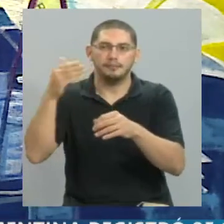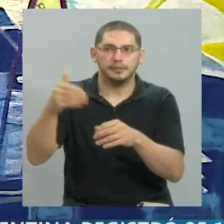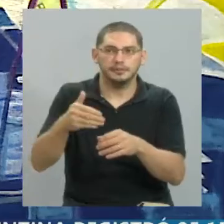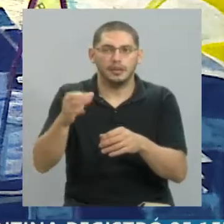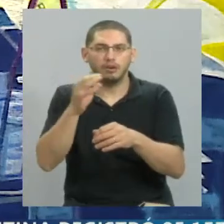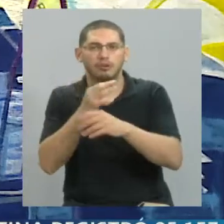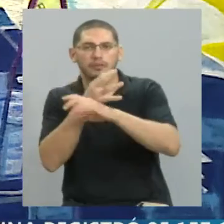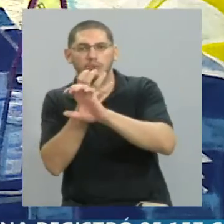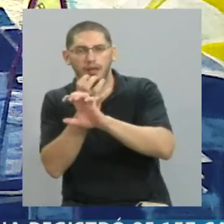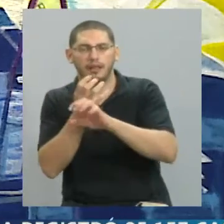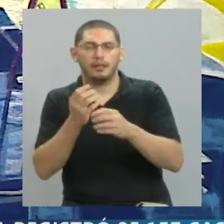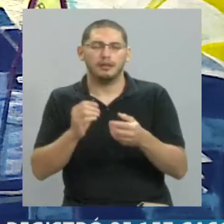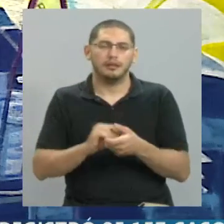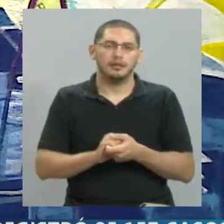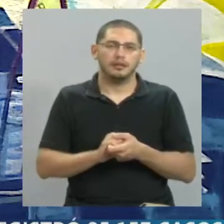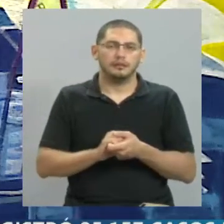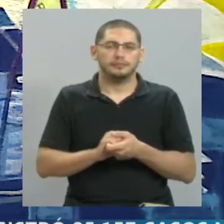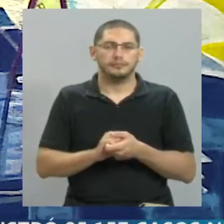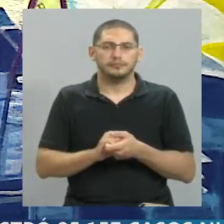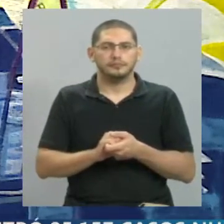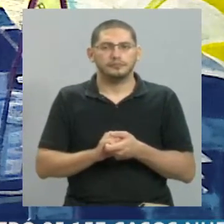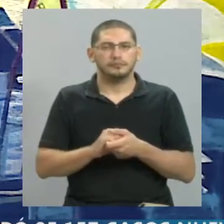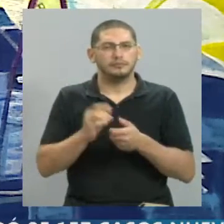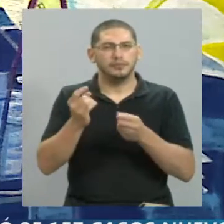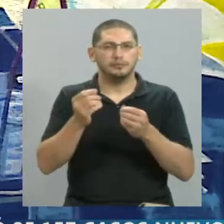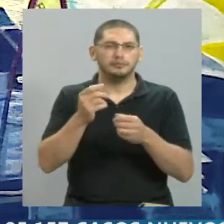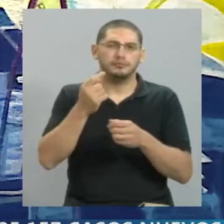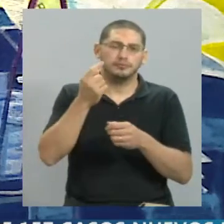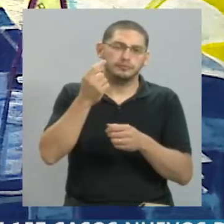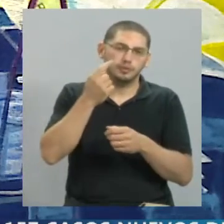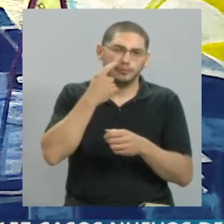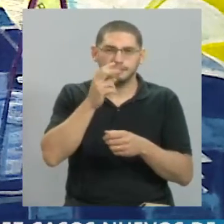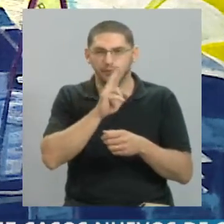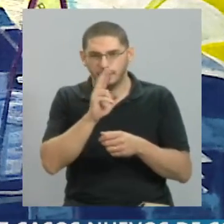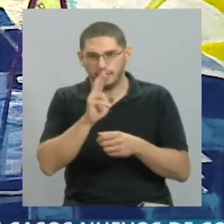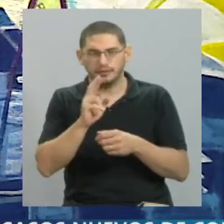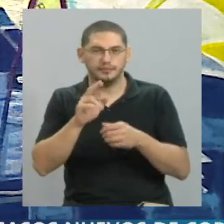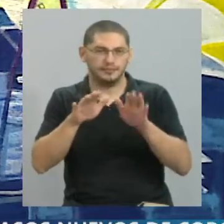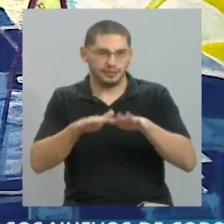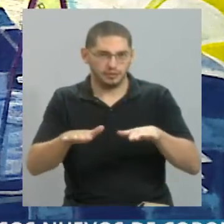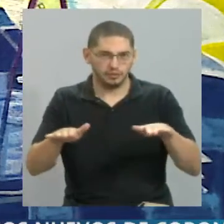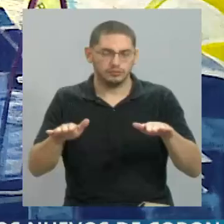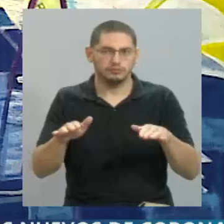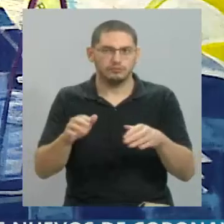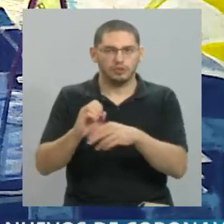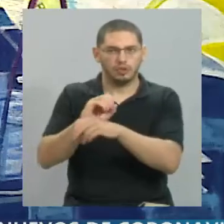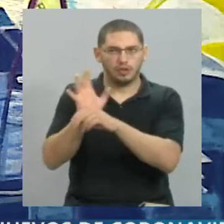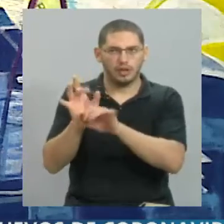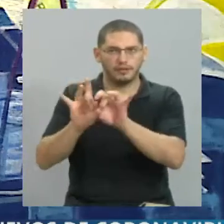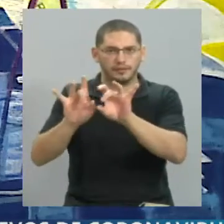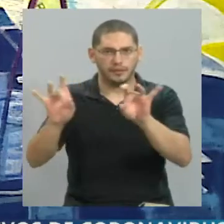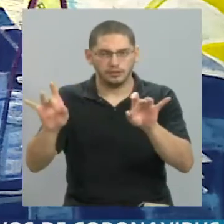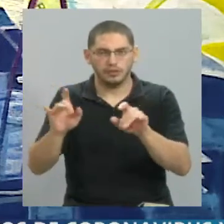es la siguiente, doctor, ¿cómo ve a los chicos y a las chicas parados en la pandemia? Digo, porque también por ahí se causa un